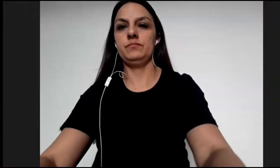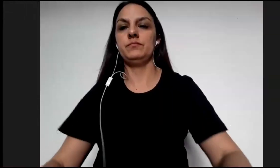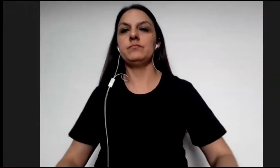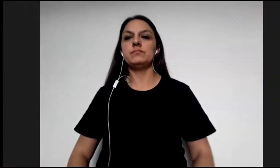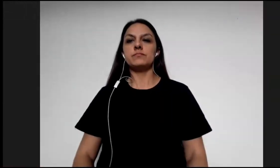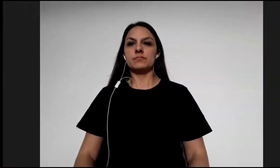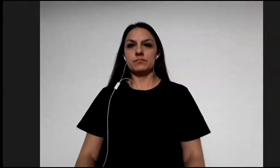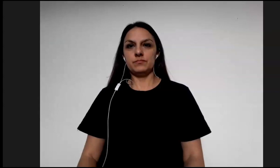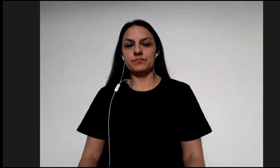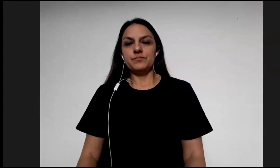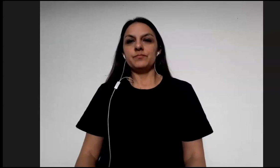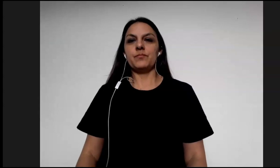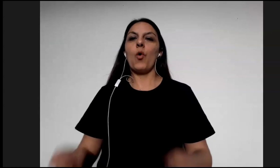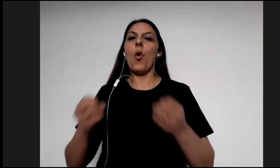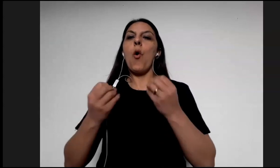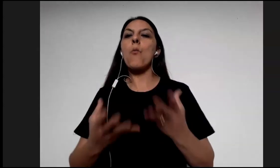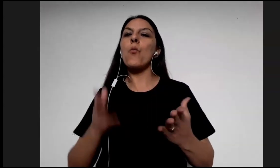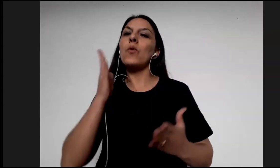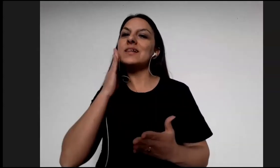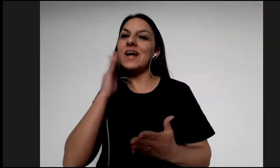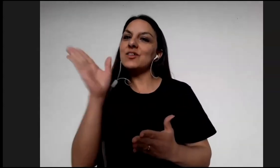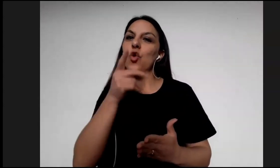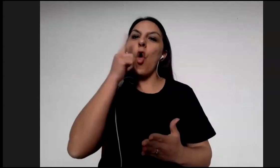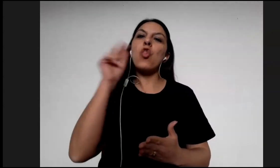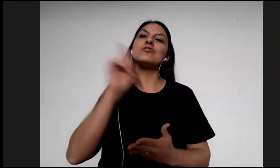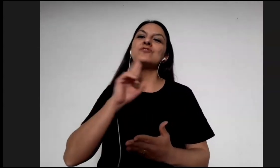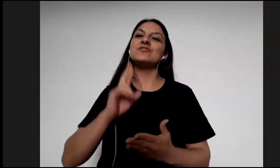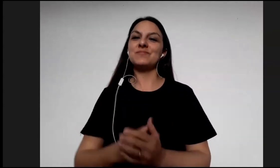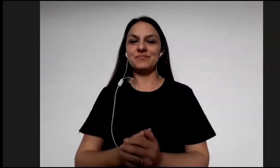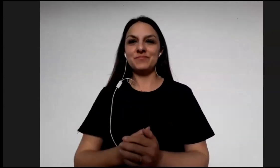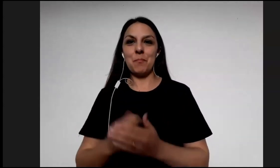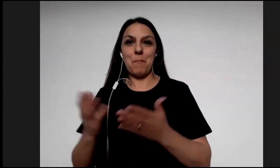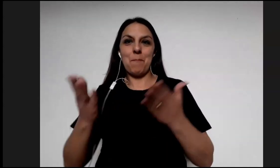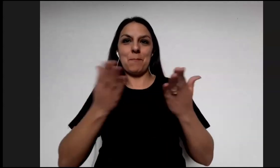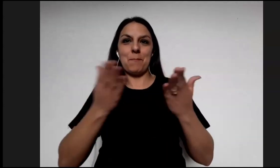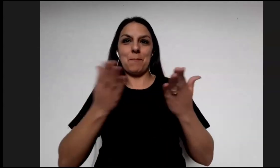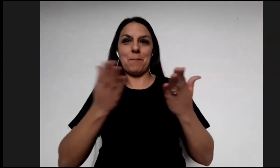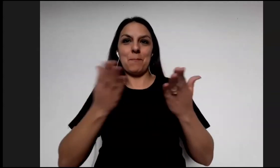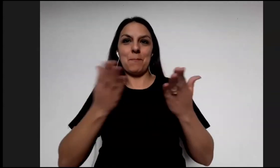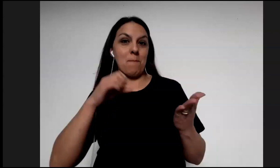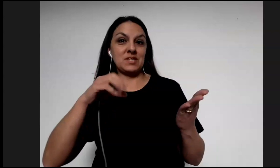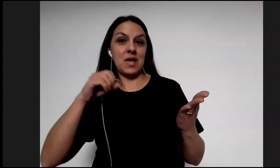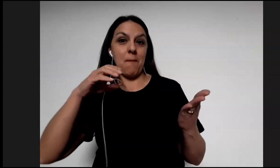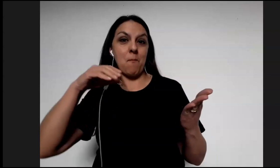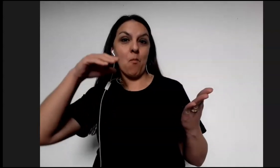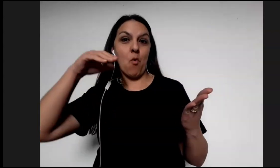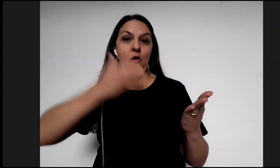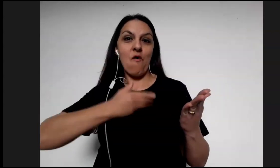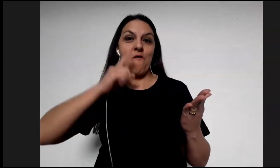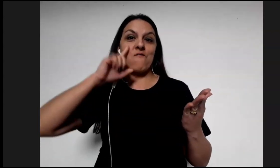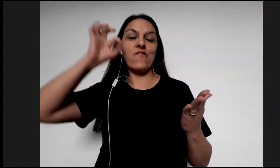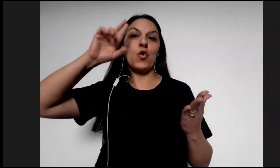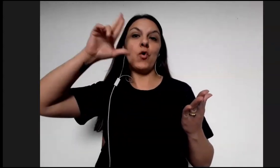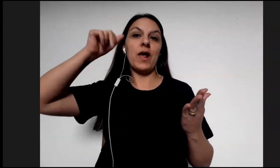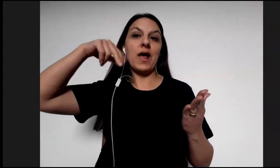Muy buenas tardes a todos y a todas. Me voy a presentar, soy el doctor Marcelo Fioranelli, presido de la